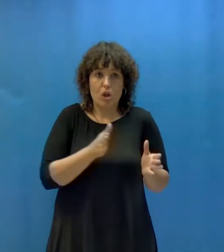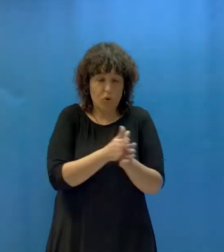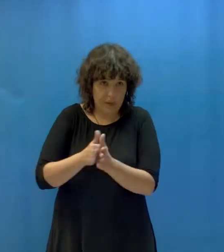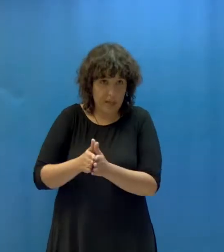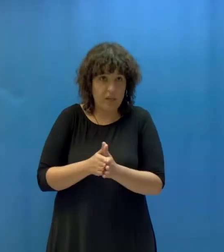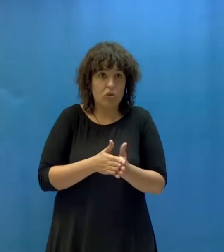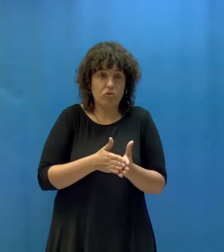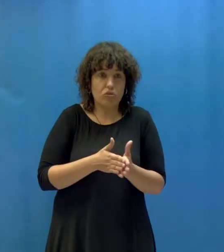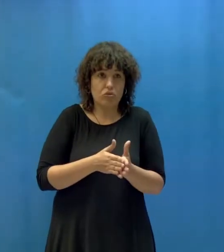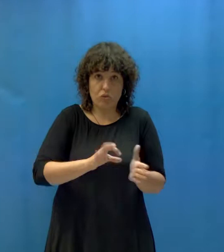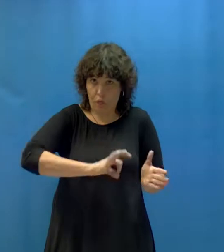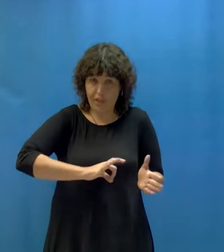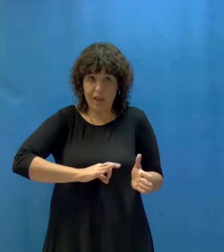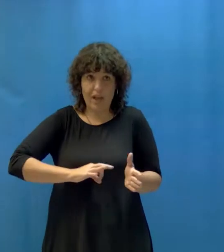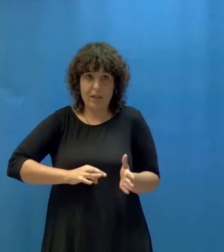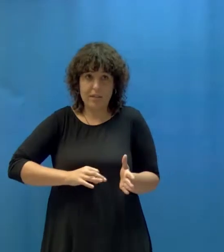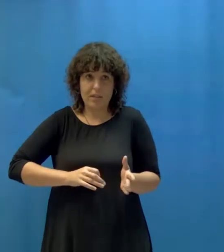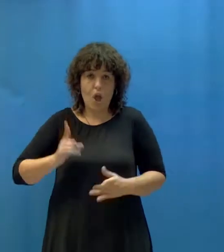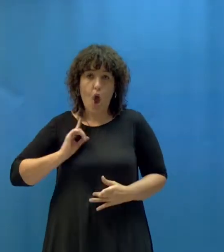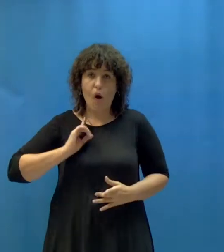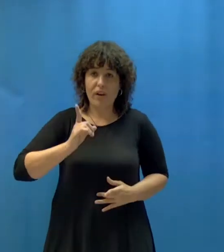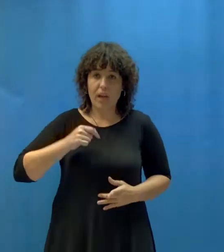de esa concejalía a pagar